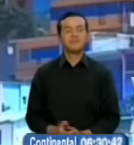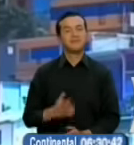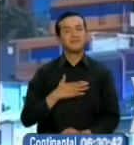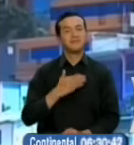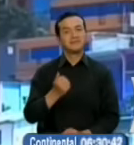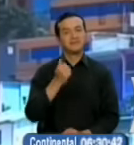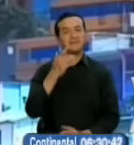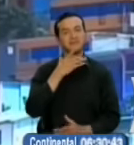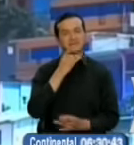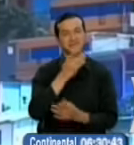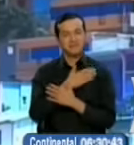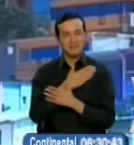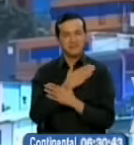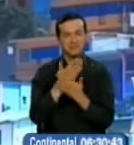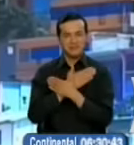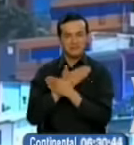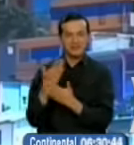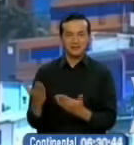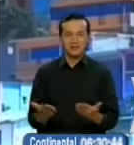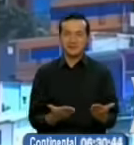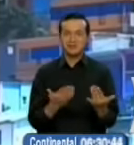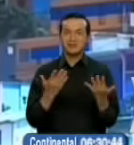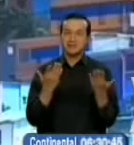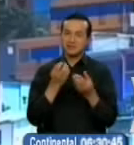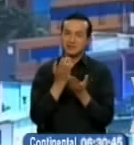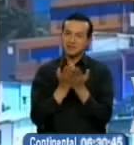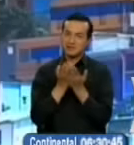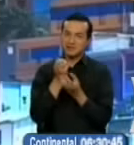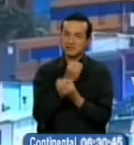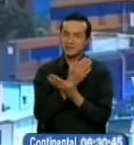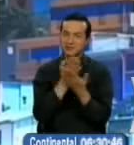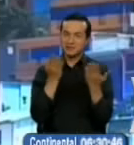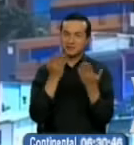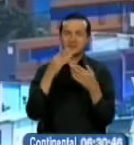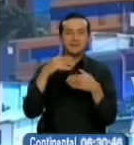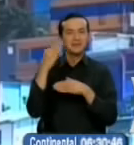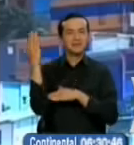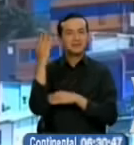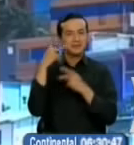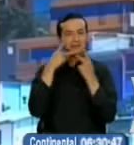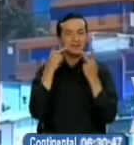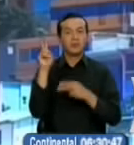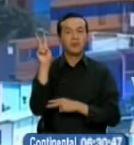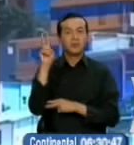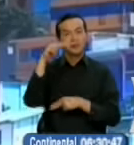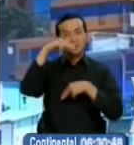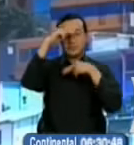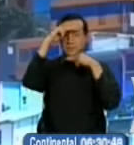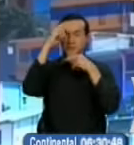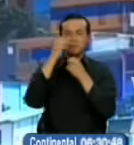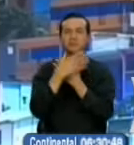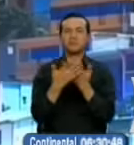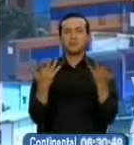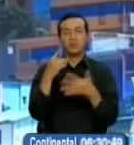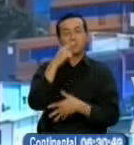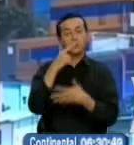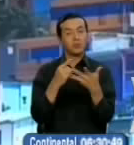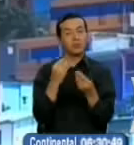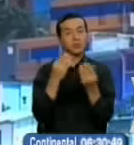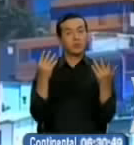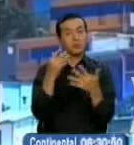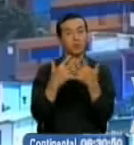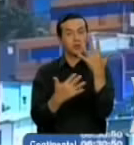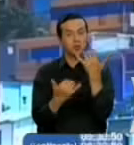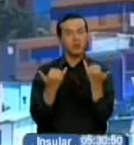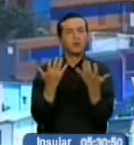¿Cómo están? Siempre es un gusto saludarlos. Bienvenidos a este, su servicio informativo de la televisión pública. Viernes de noticias, viernes de mucha información. Arrancamos